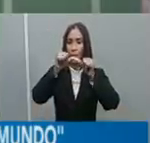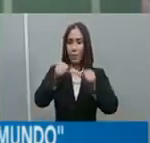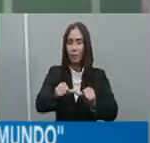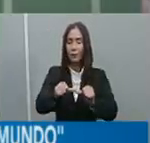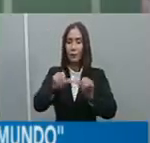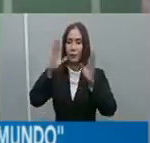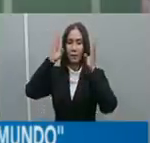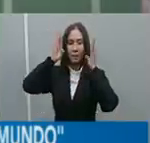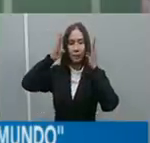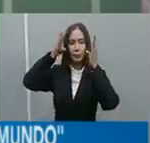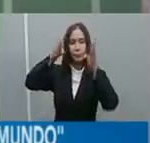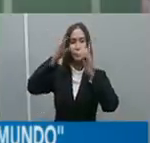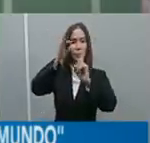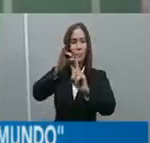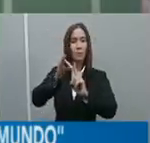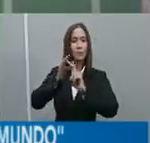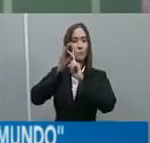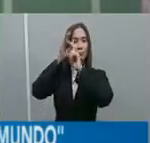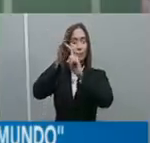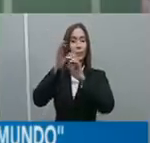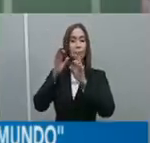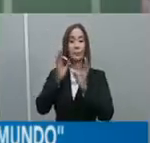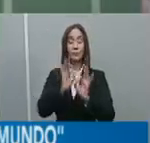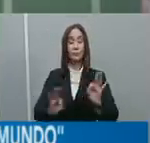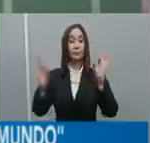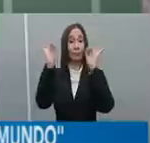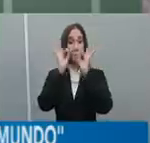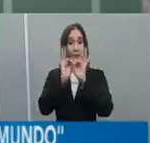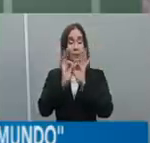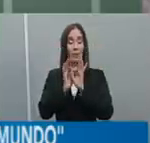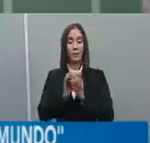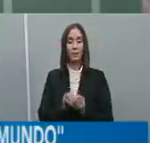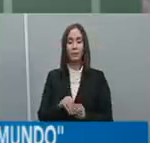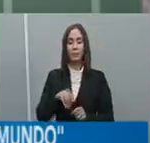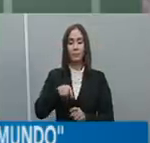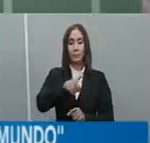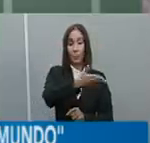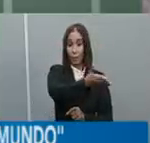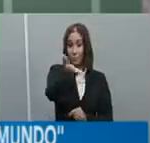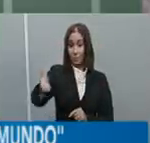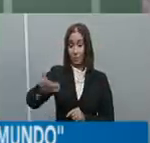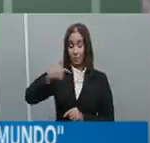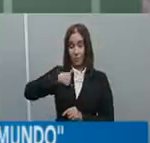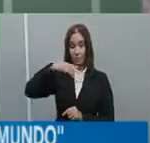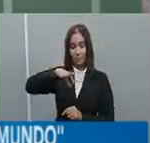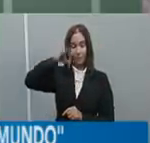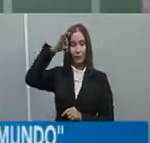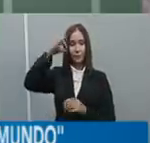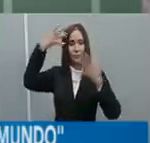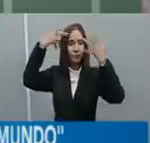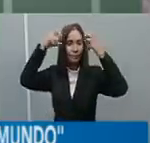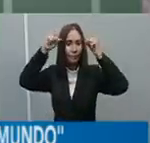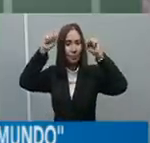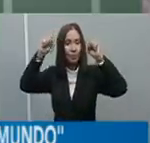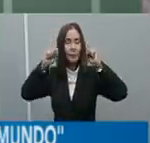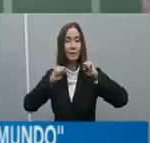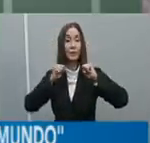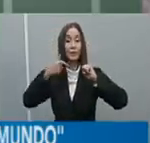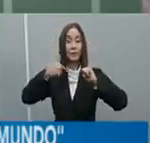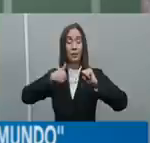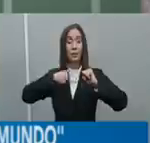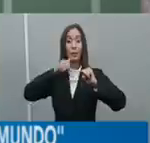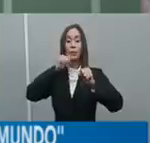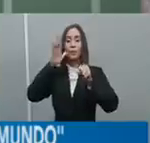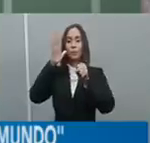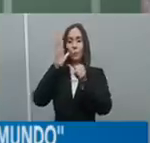único norte y prioridad en todo momento. Ustedes me otorgaron el gran honor de ser su presidente y yo tengo el compromiso de honrar